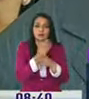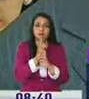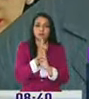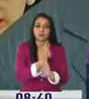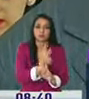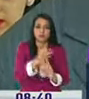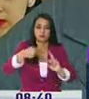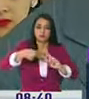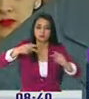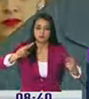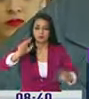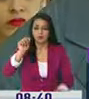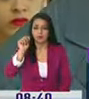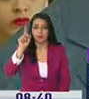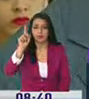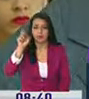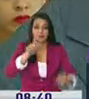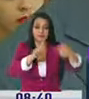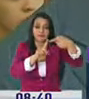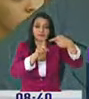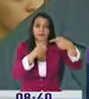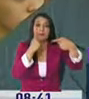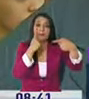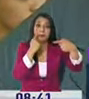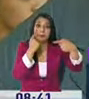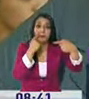indican probabilidad de paternidad estimada de